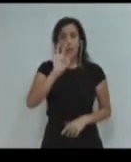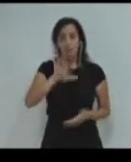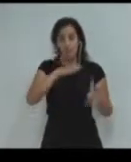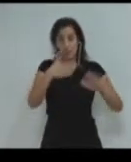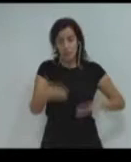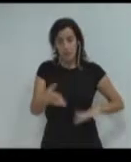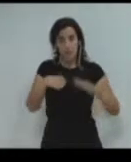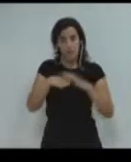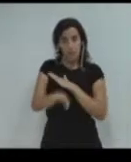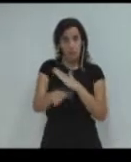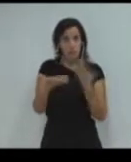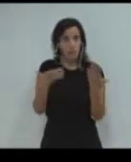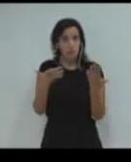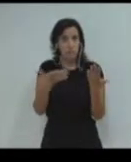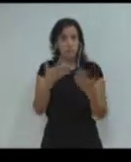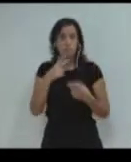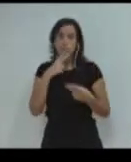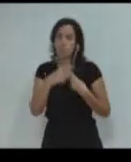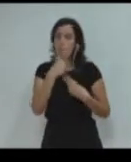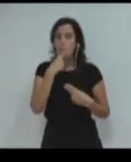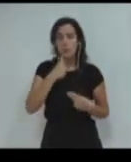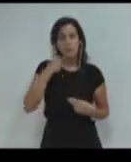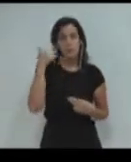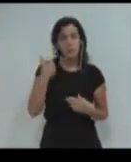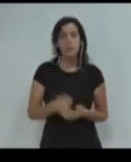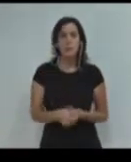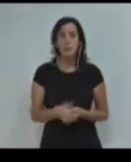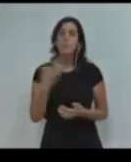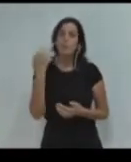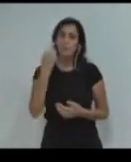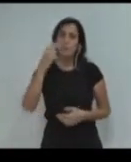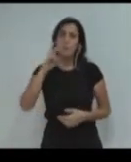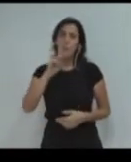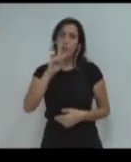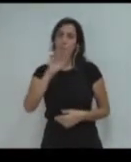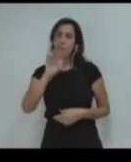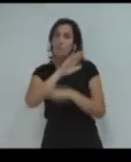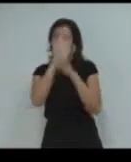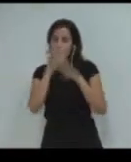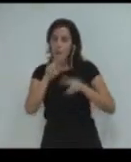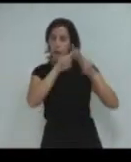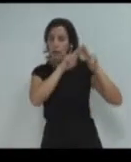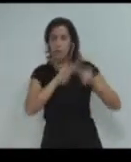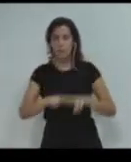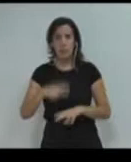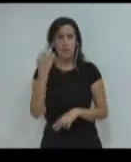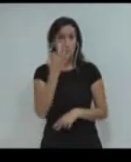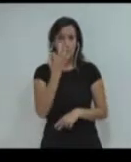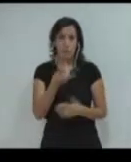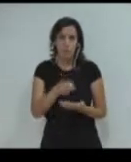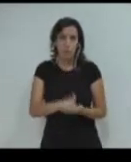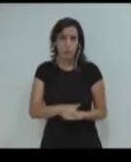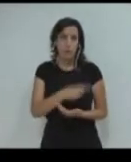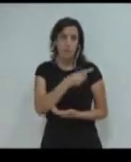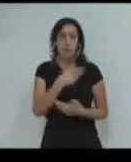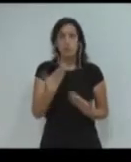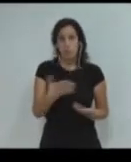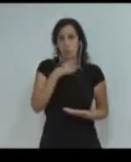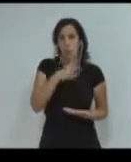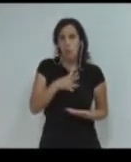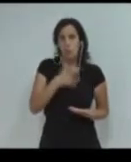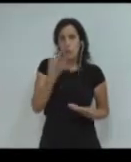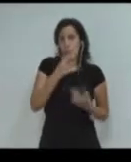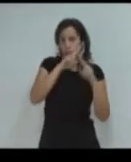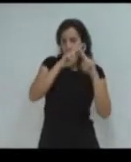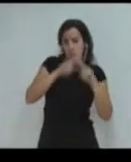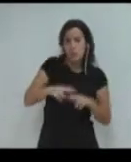en accesible, Es no le mucho cos- más sencillo. Tienes Es- que volver a revisar el Sí. PDF Bueno, final. Tienes que revisarlo por el chequeo que te tienes que hacer,